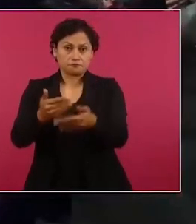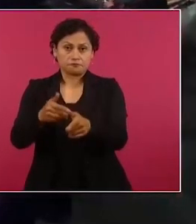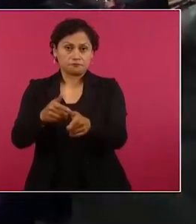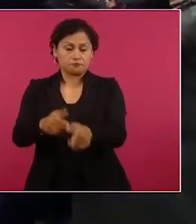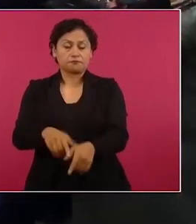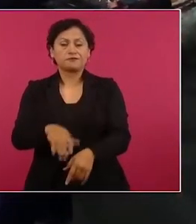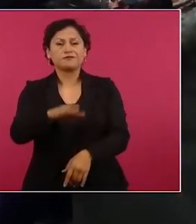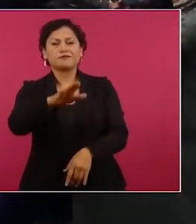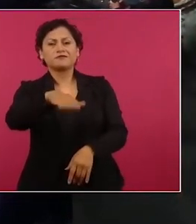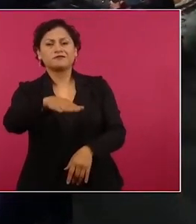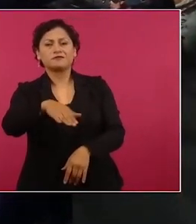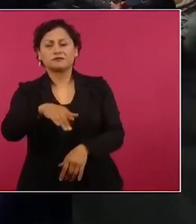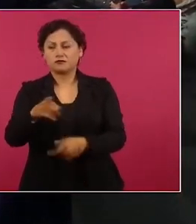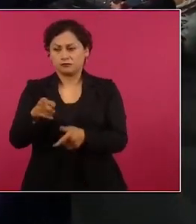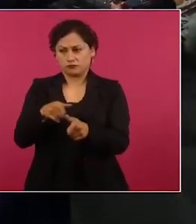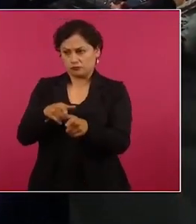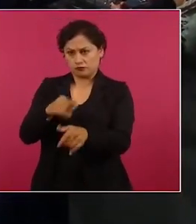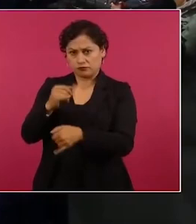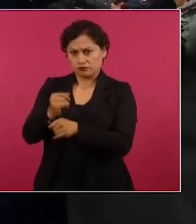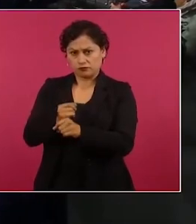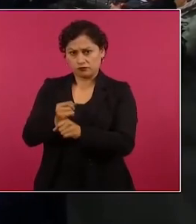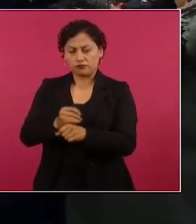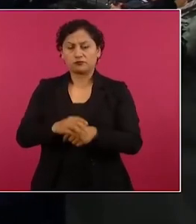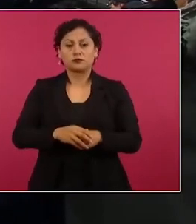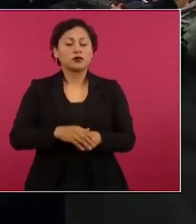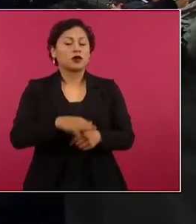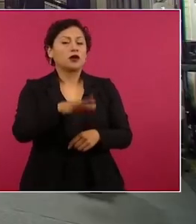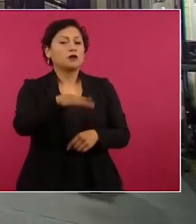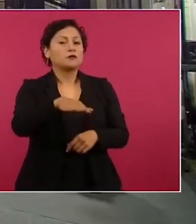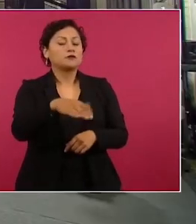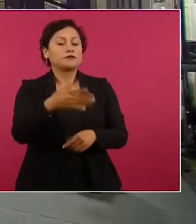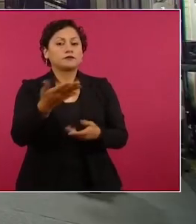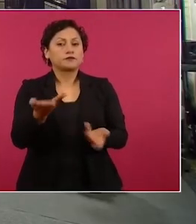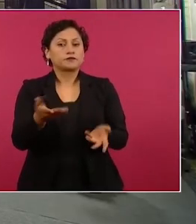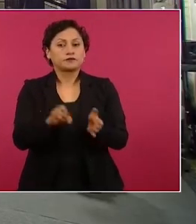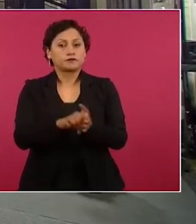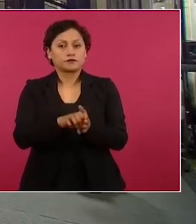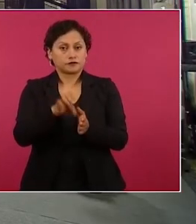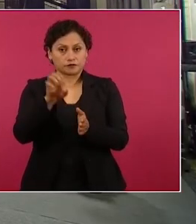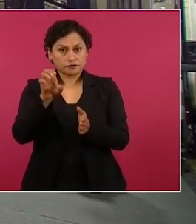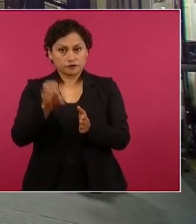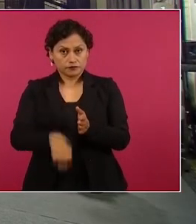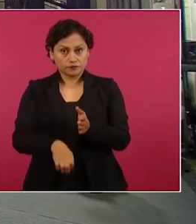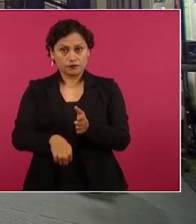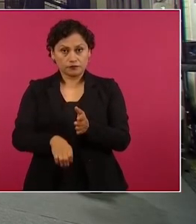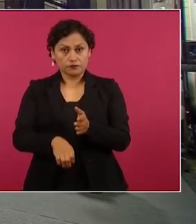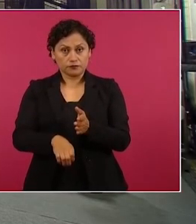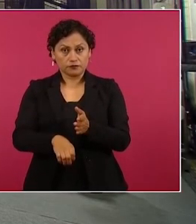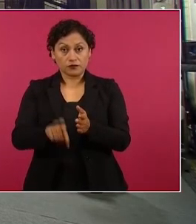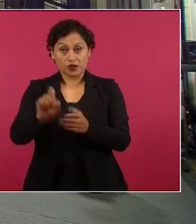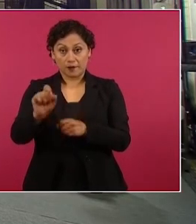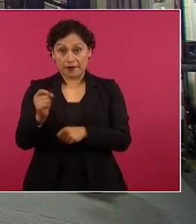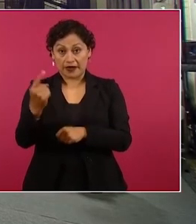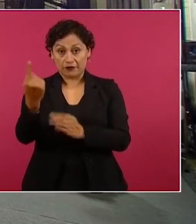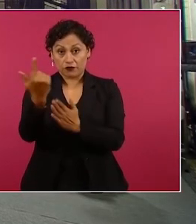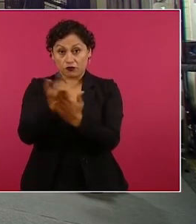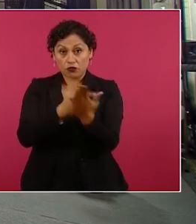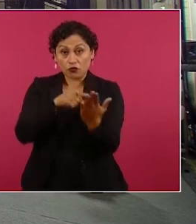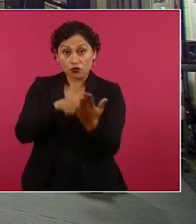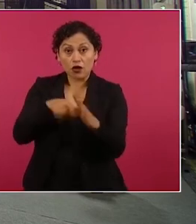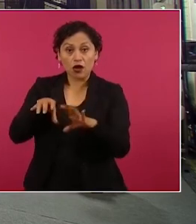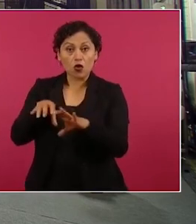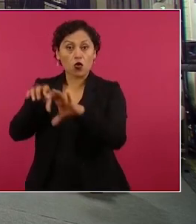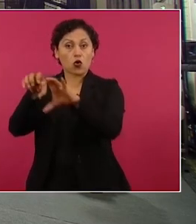Pero entonces no se. La investigación. No se va a actuar para que de alguna manera se reponga este tema de los 21, de las 21 órdenes de